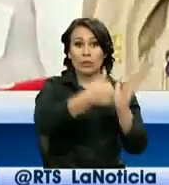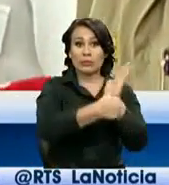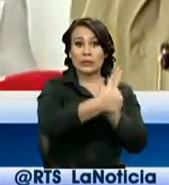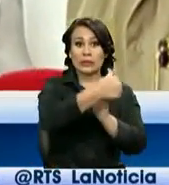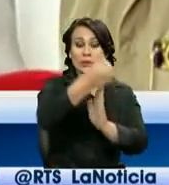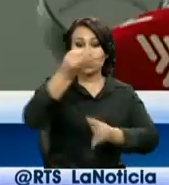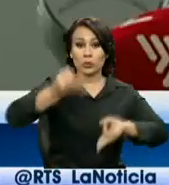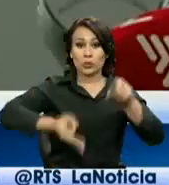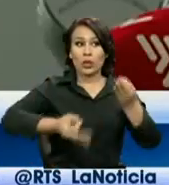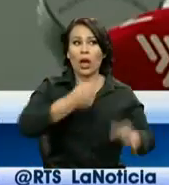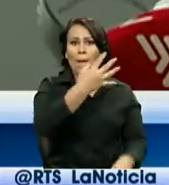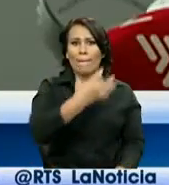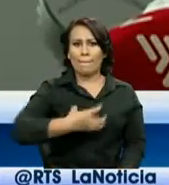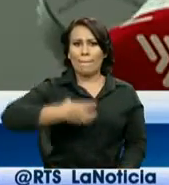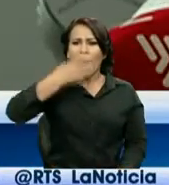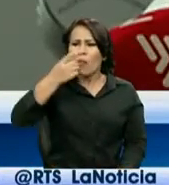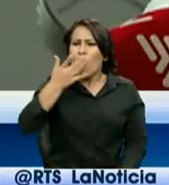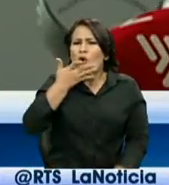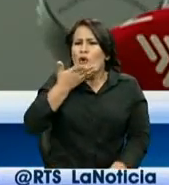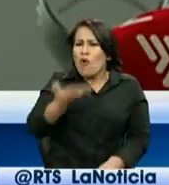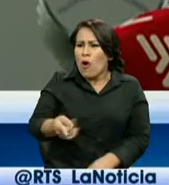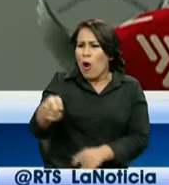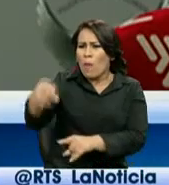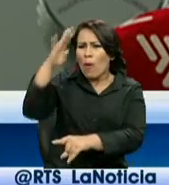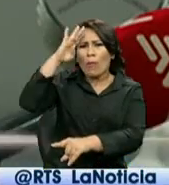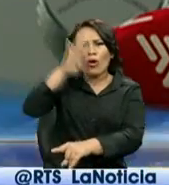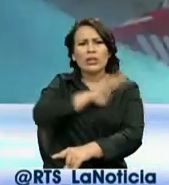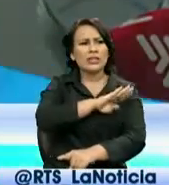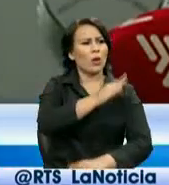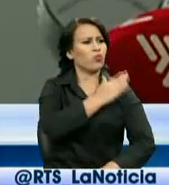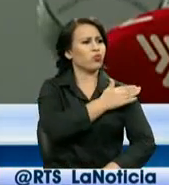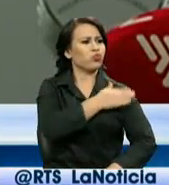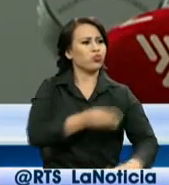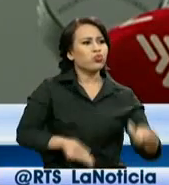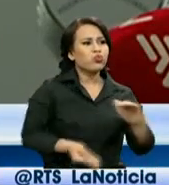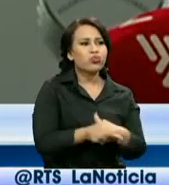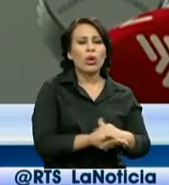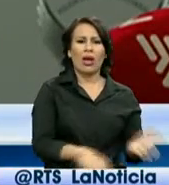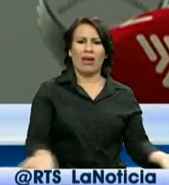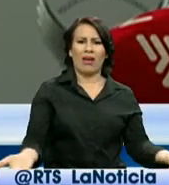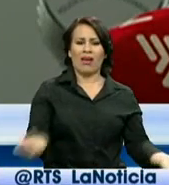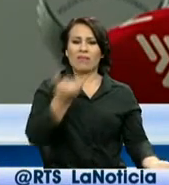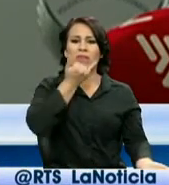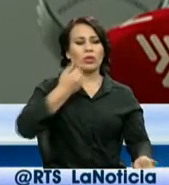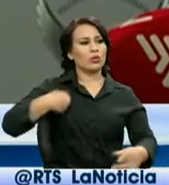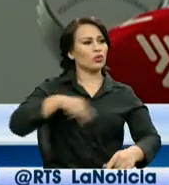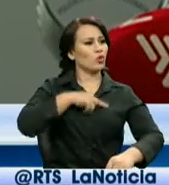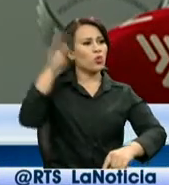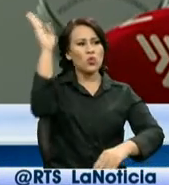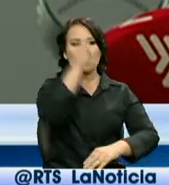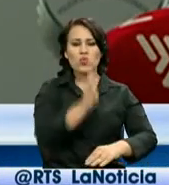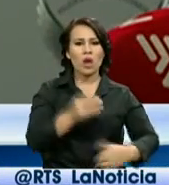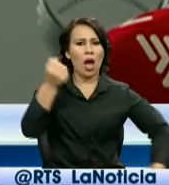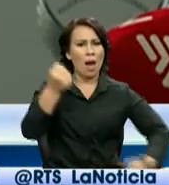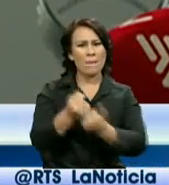del Interior. Nosotros no vamos a esconder nunca estas situaciones, ni vamos a volver a esa